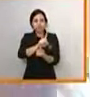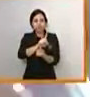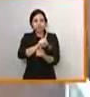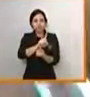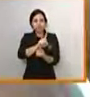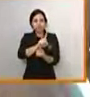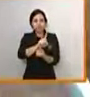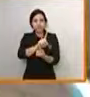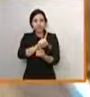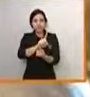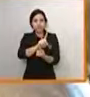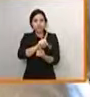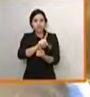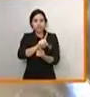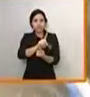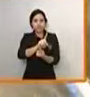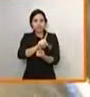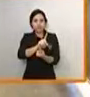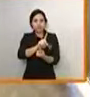Segundo dígito.